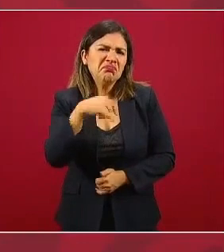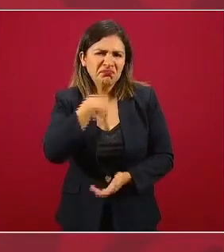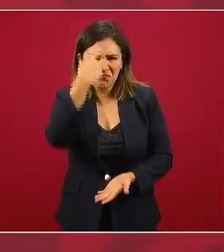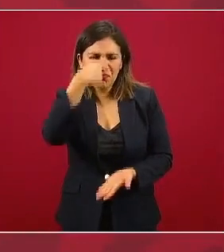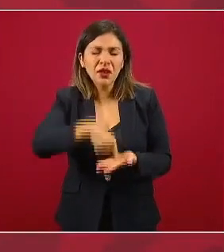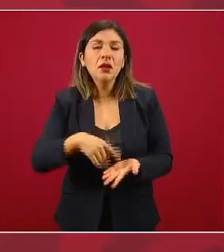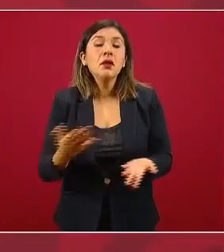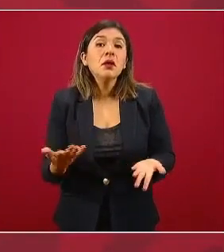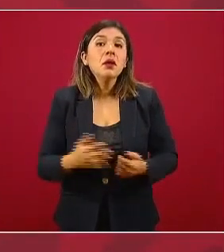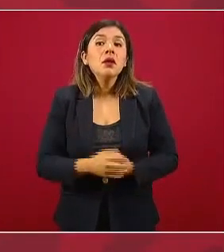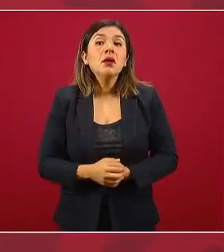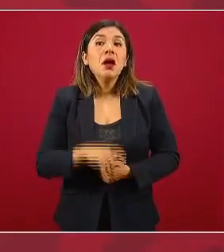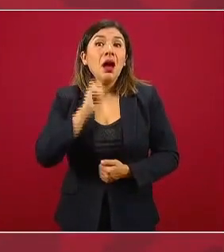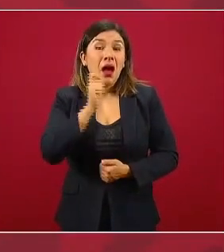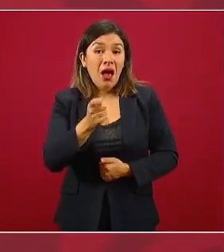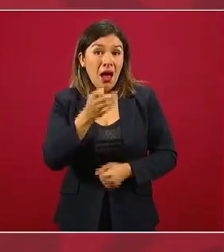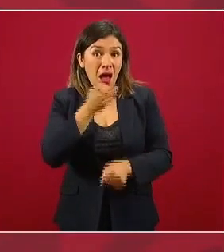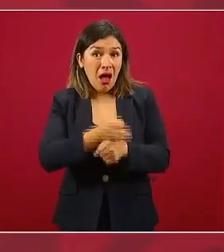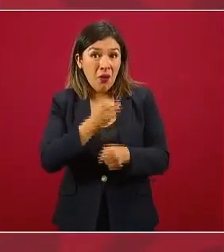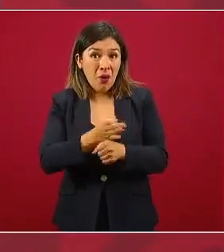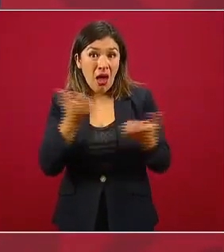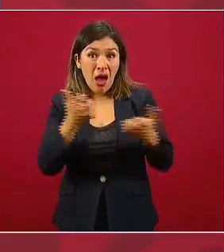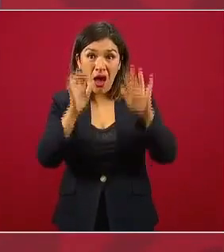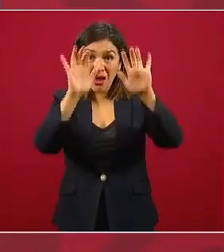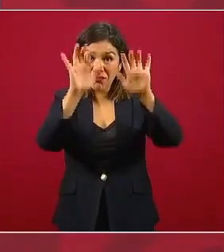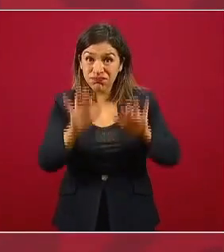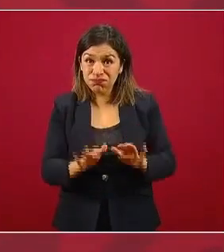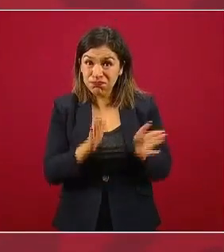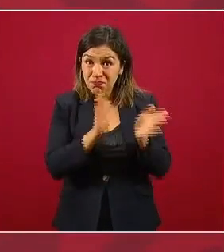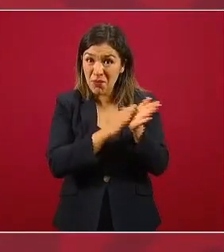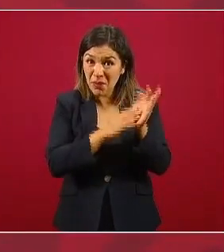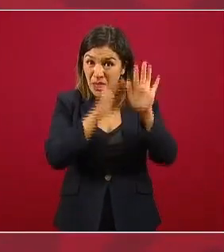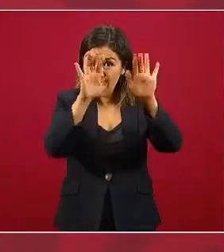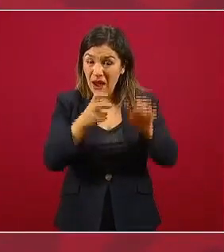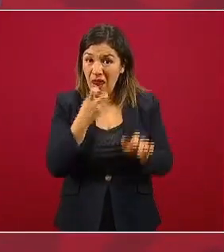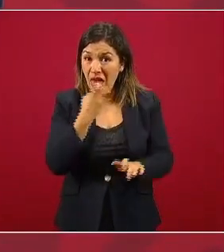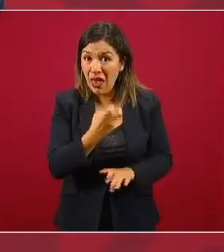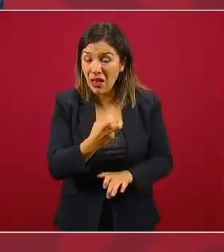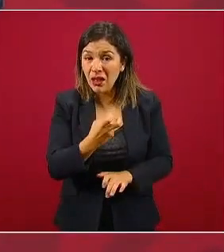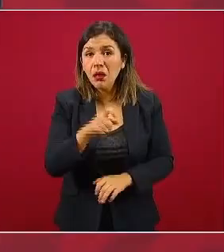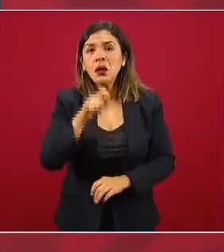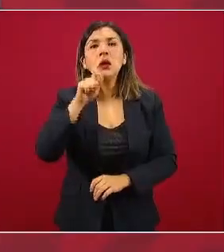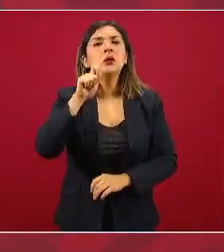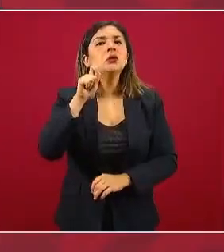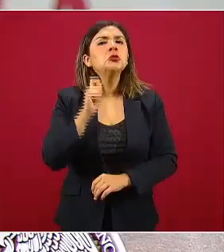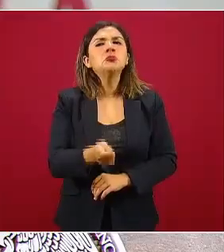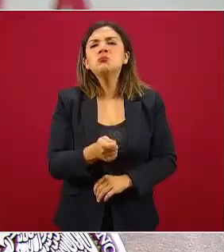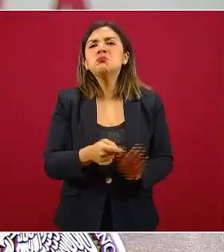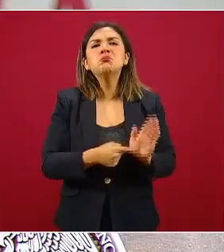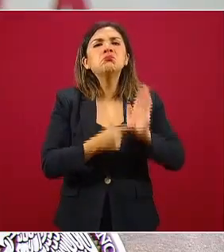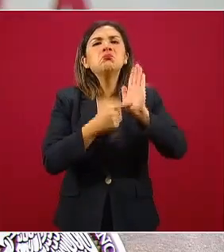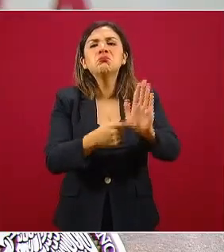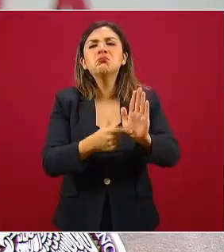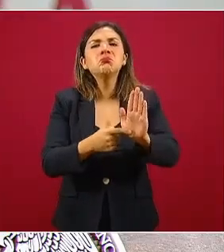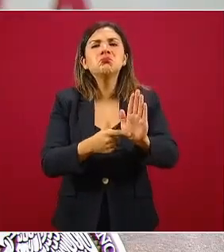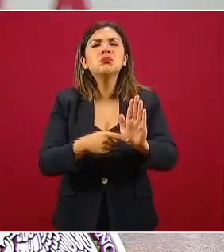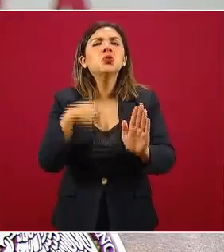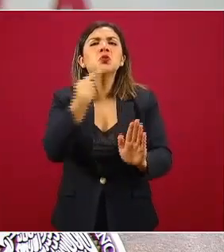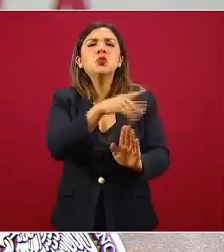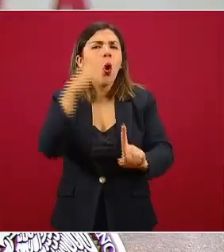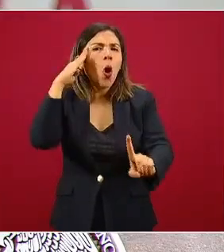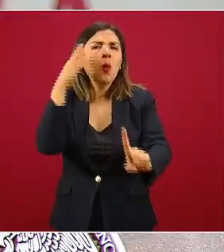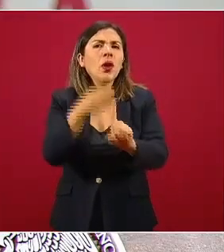Lo que está en el escrito es un objetivo que